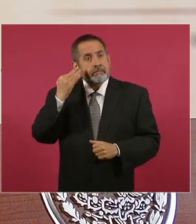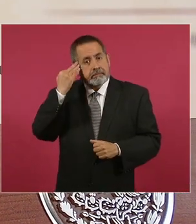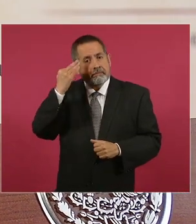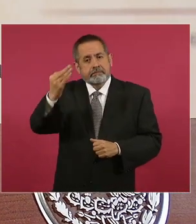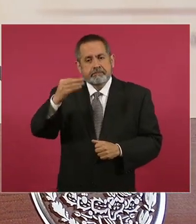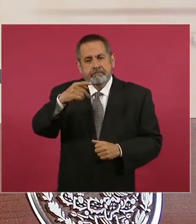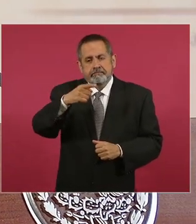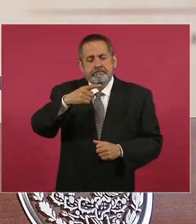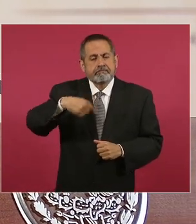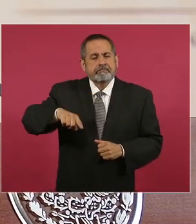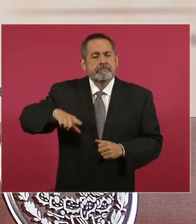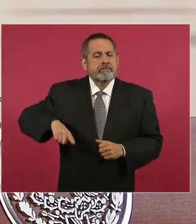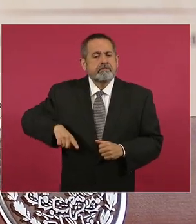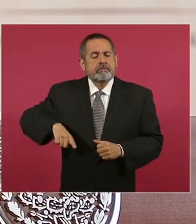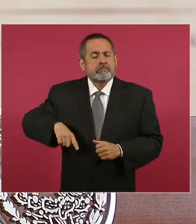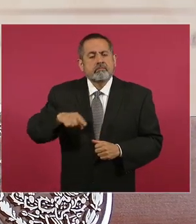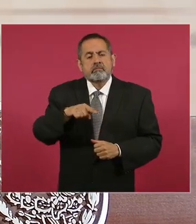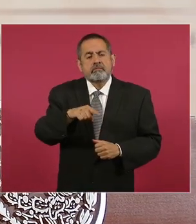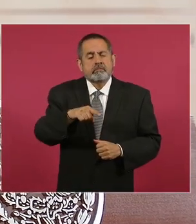de